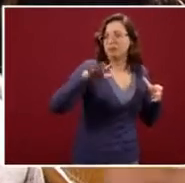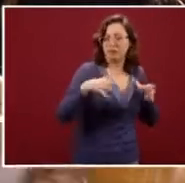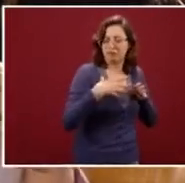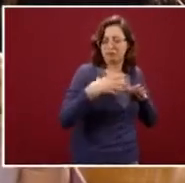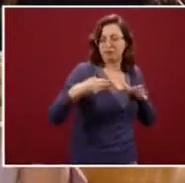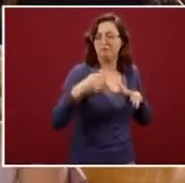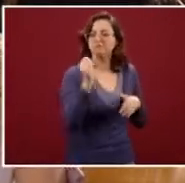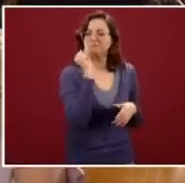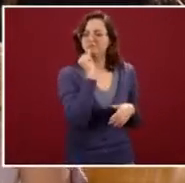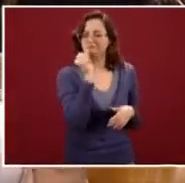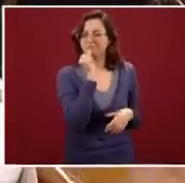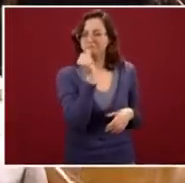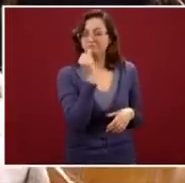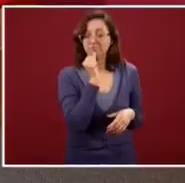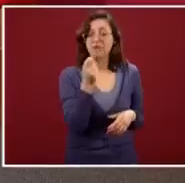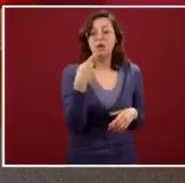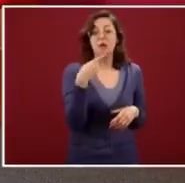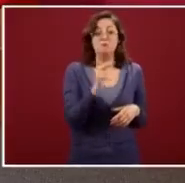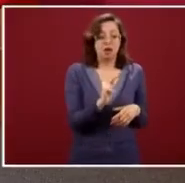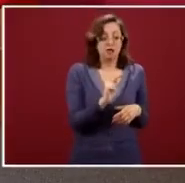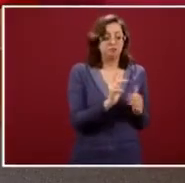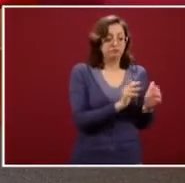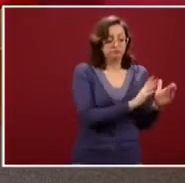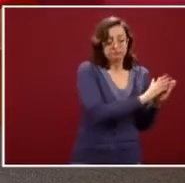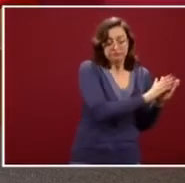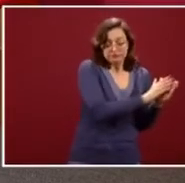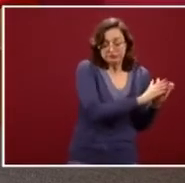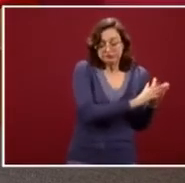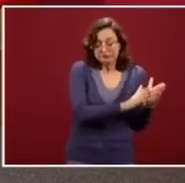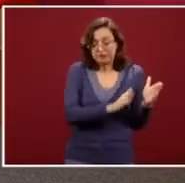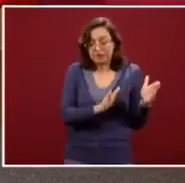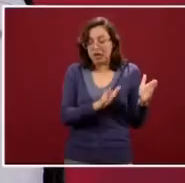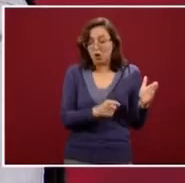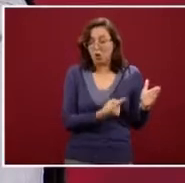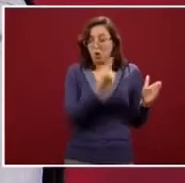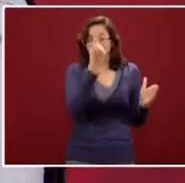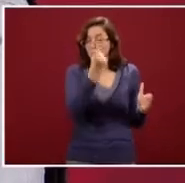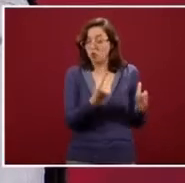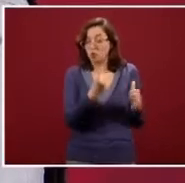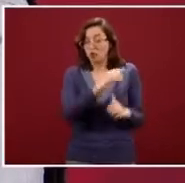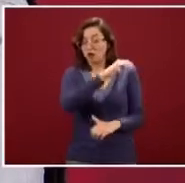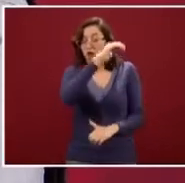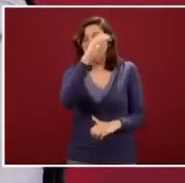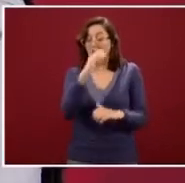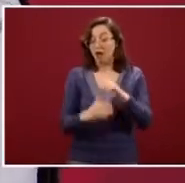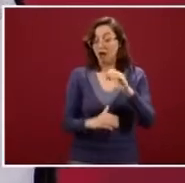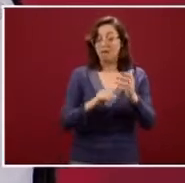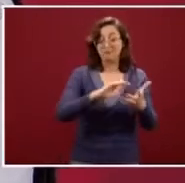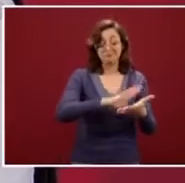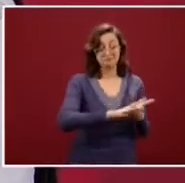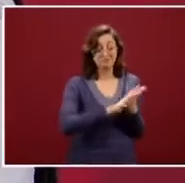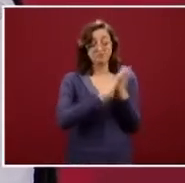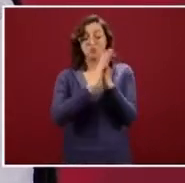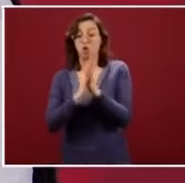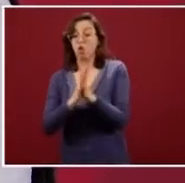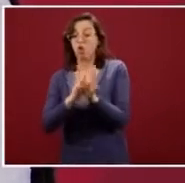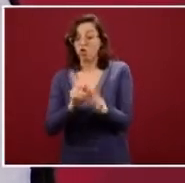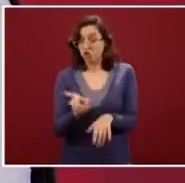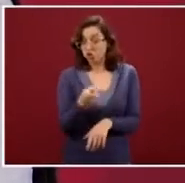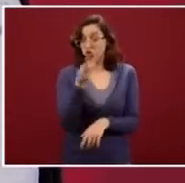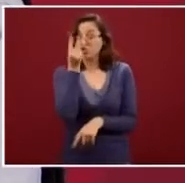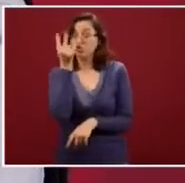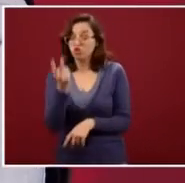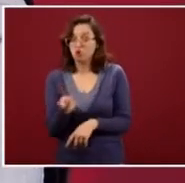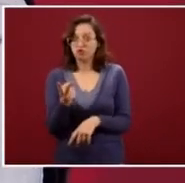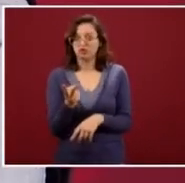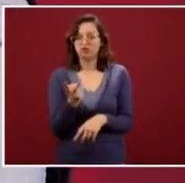la medida que el escenario 1 va avanzando, y como bien se comentaba, estamos ya en una fase de transición al escenario